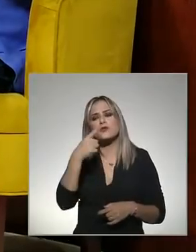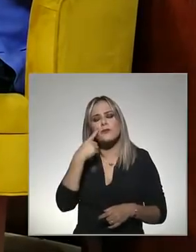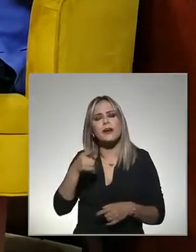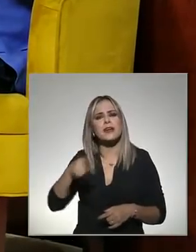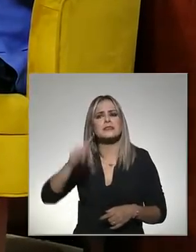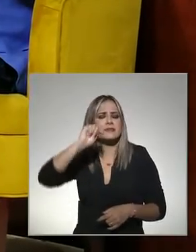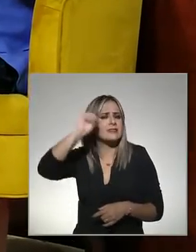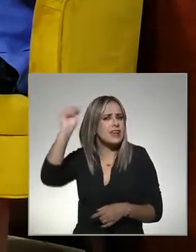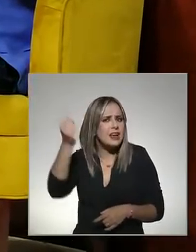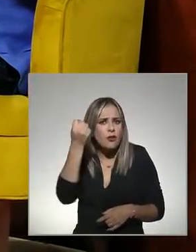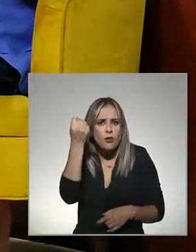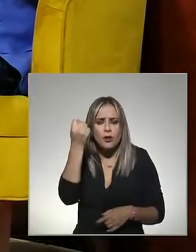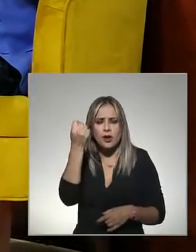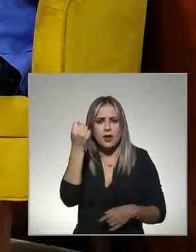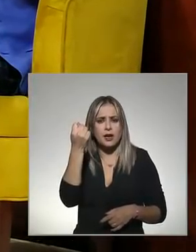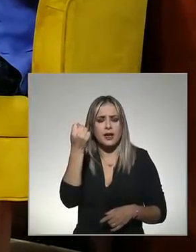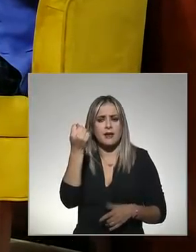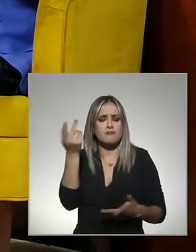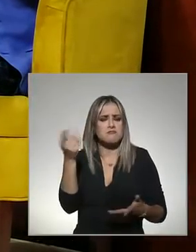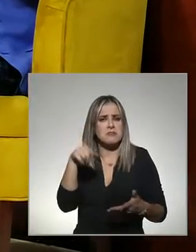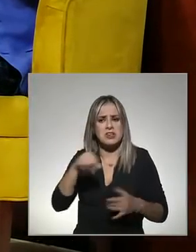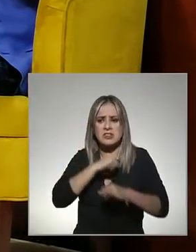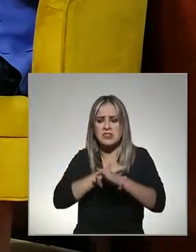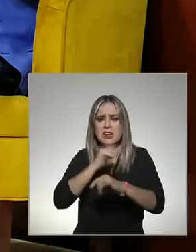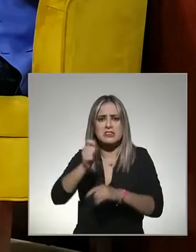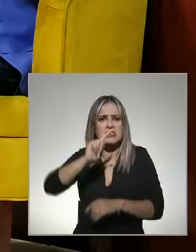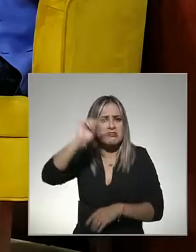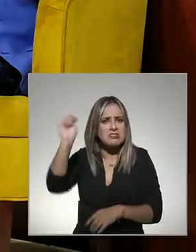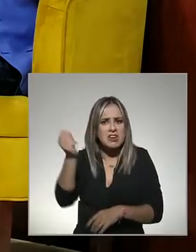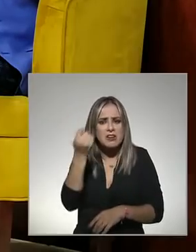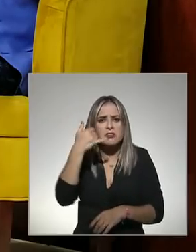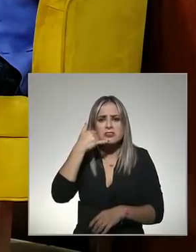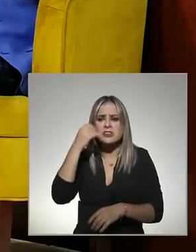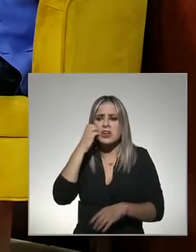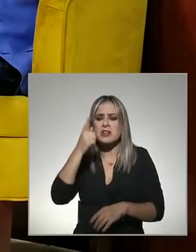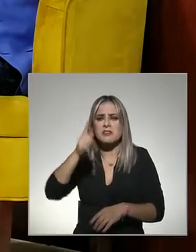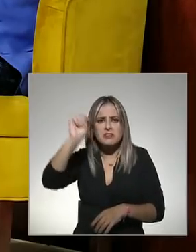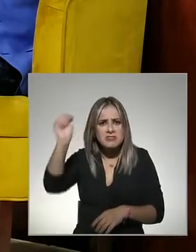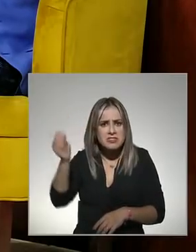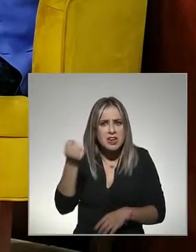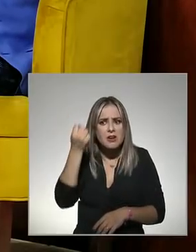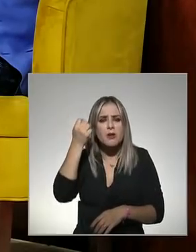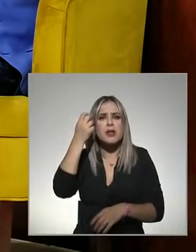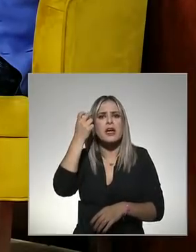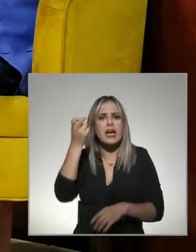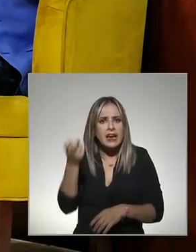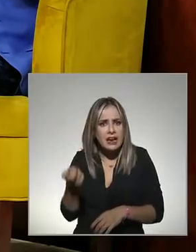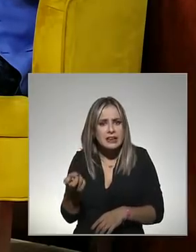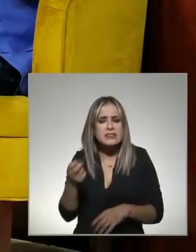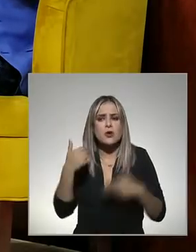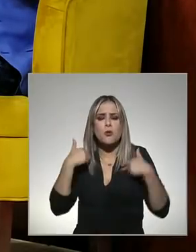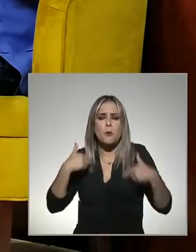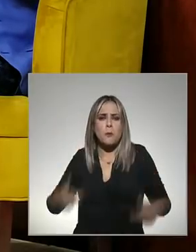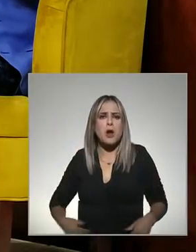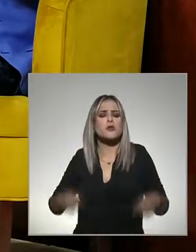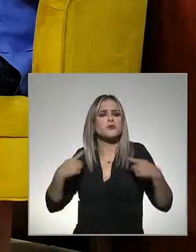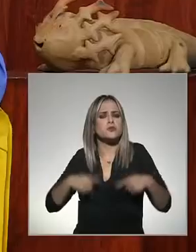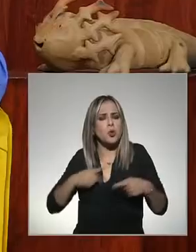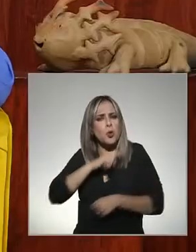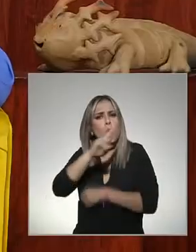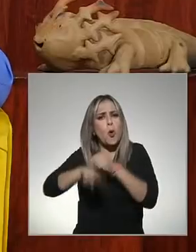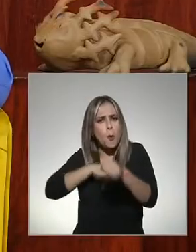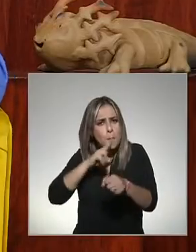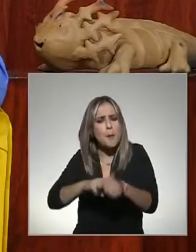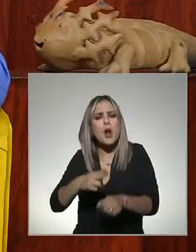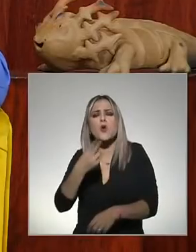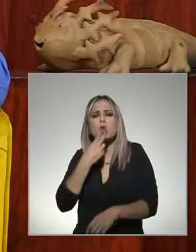tecnología. Y una tecnología finalmente pues es una extensión de una capacidad de los seres humanos. Pero todo